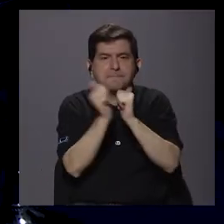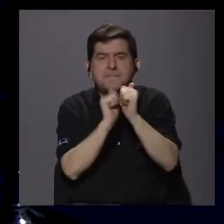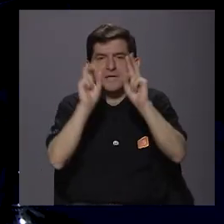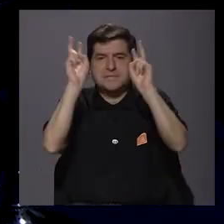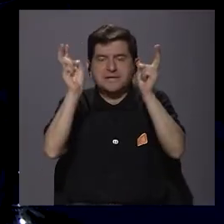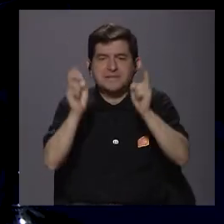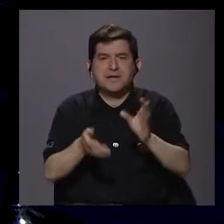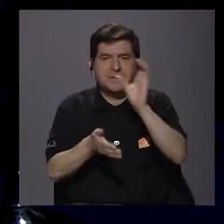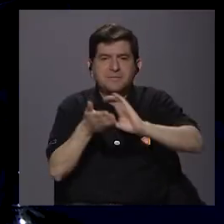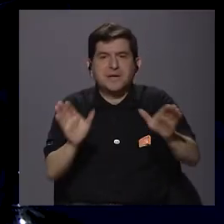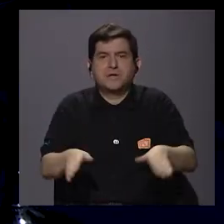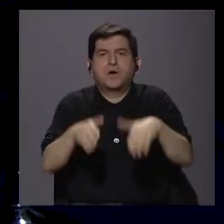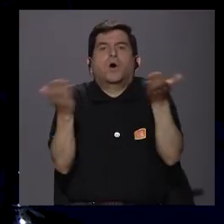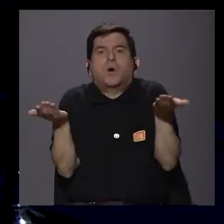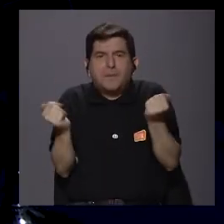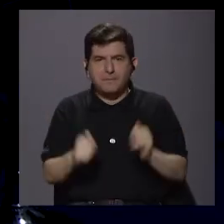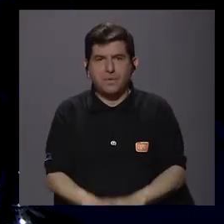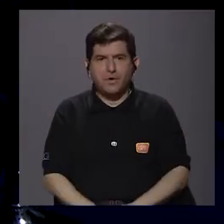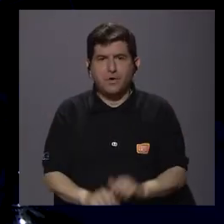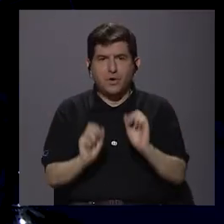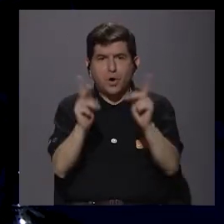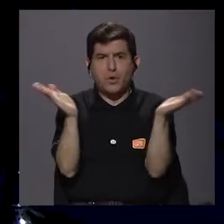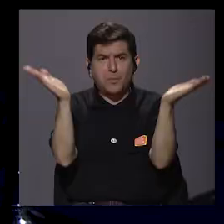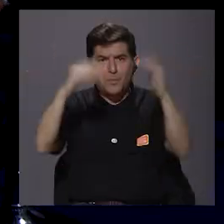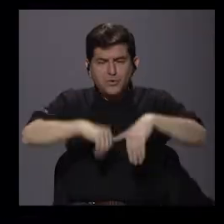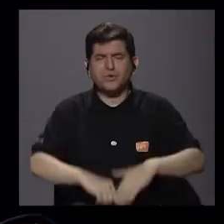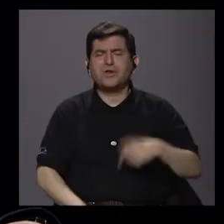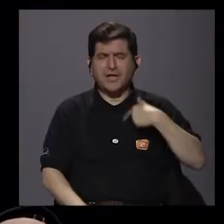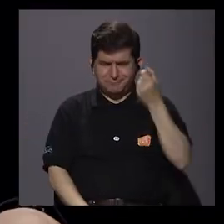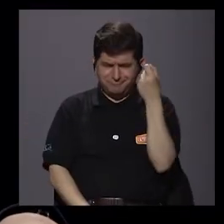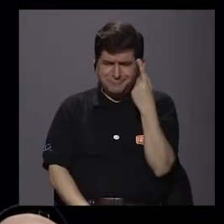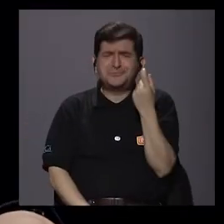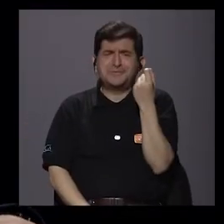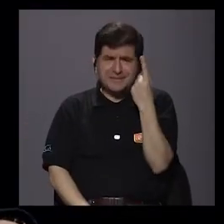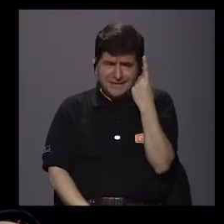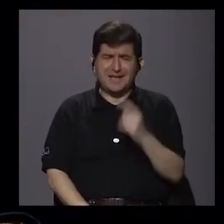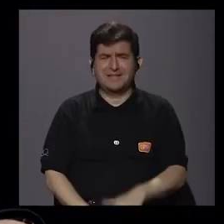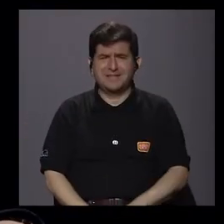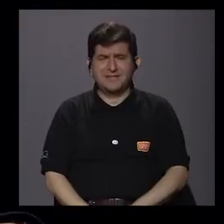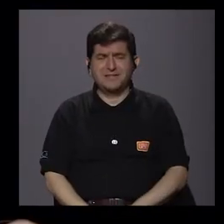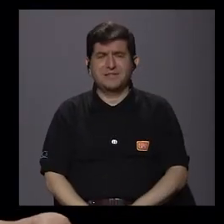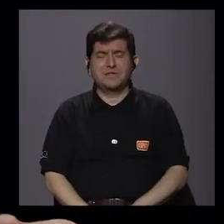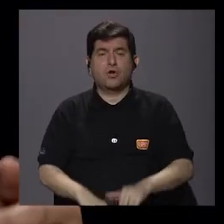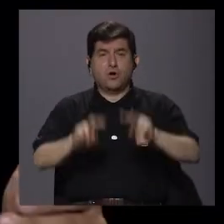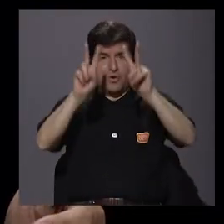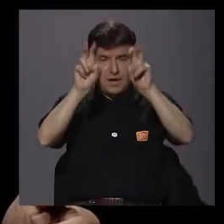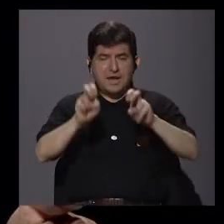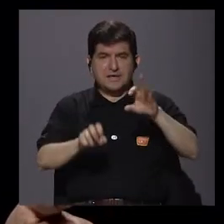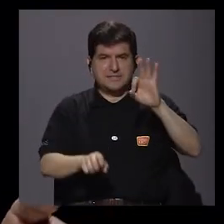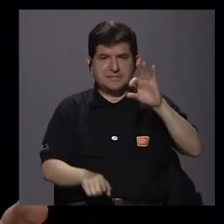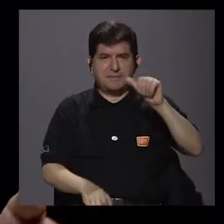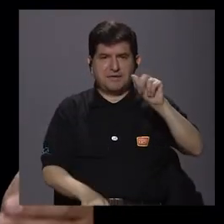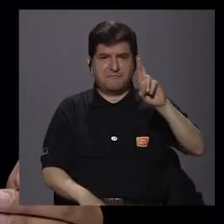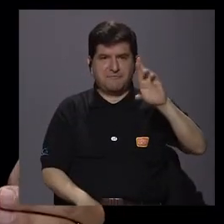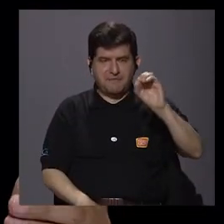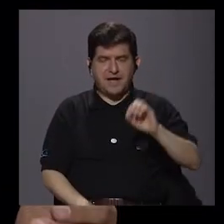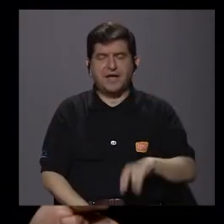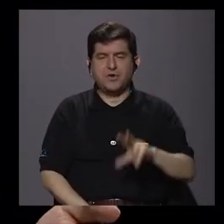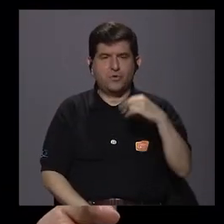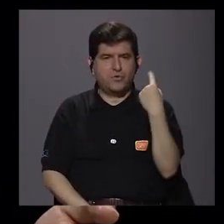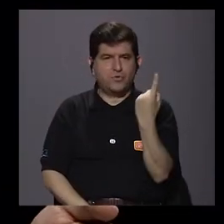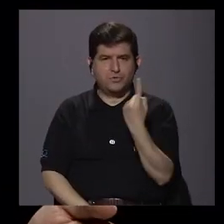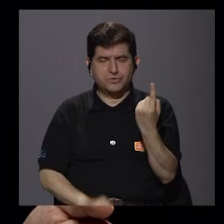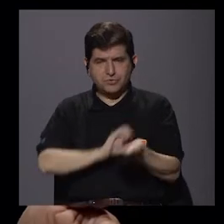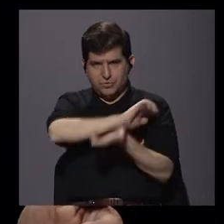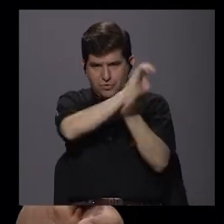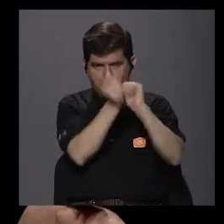materias de secundaria no hay no hay no hay salida entiende panorama sobre todo porque las pruebas fueron no solamente cambian esa forma de